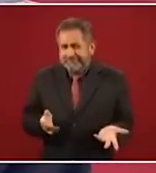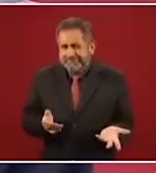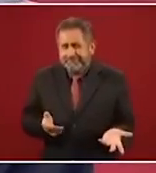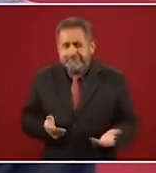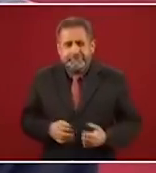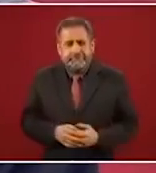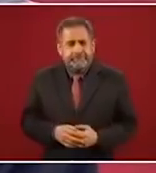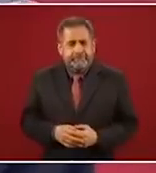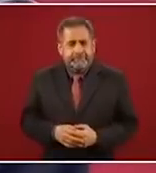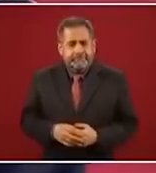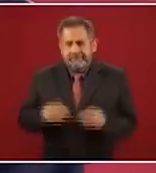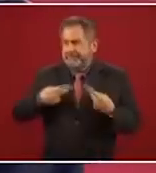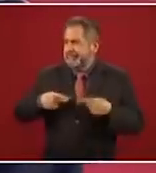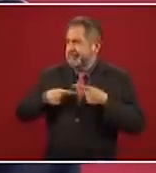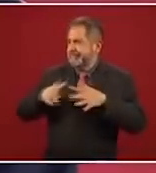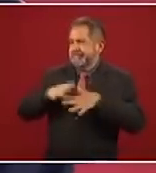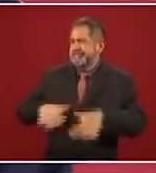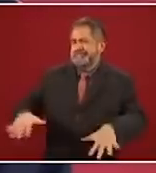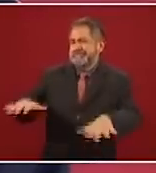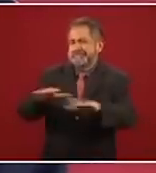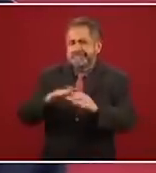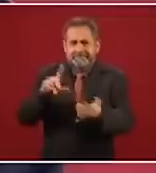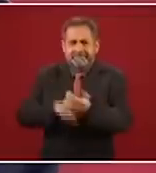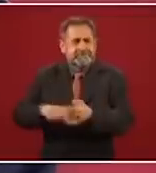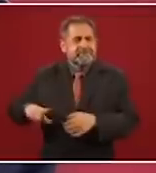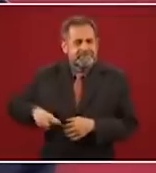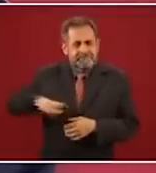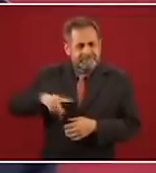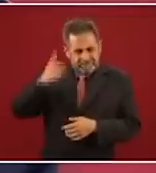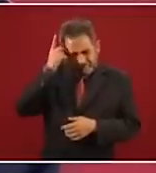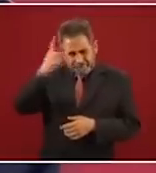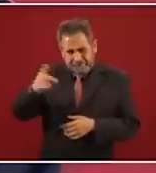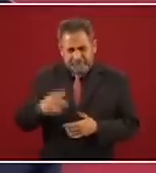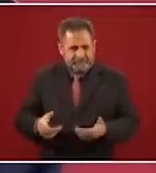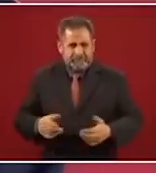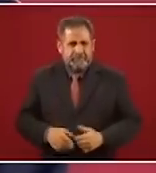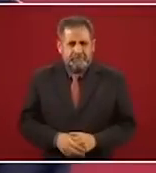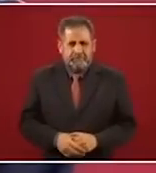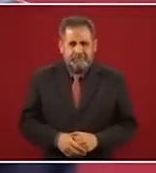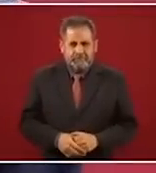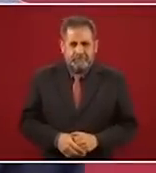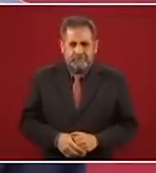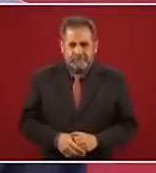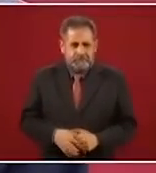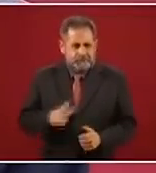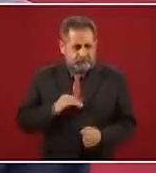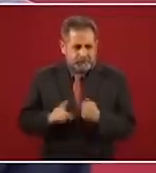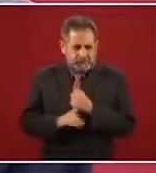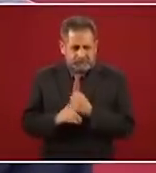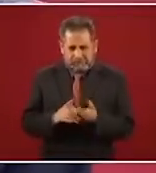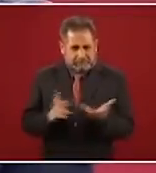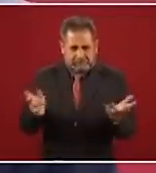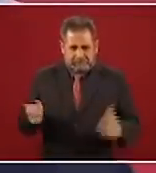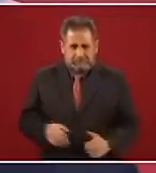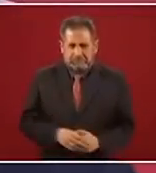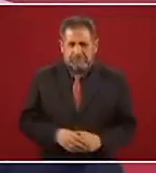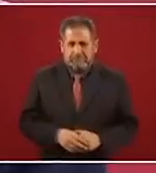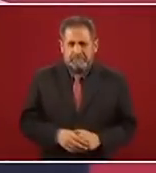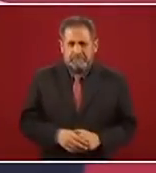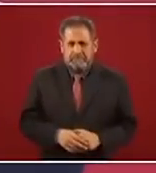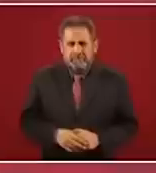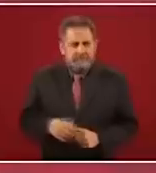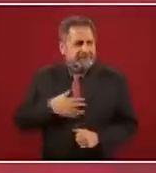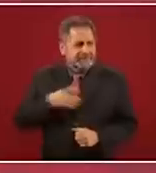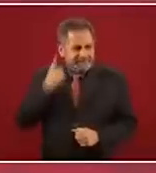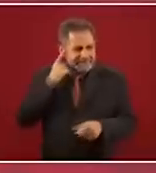del pueblo, del gobierno, no hay ningún problema. O sea,